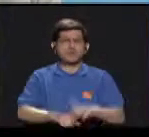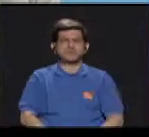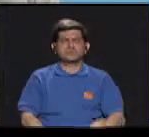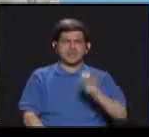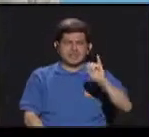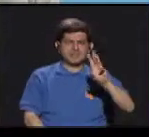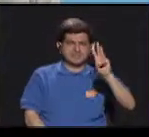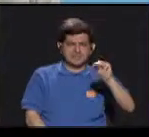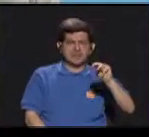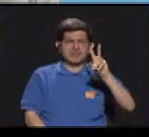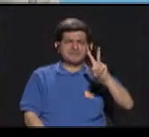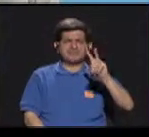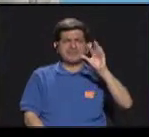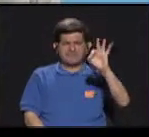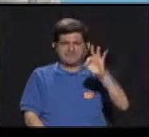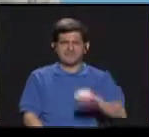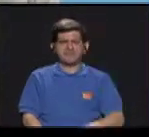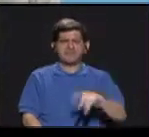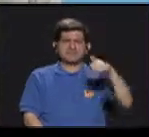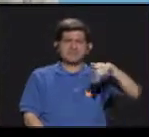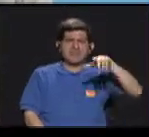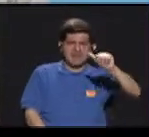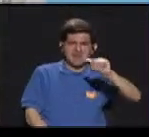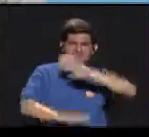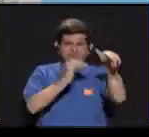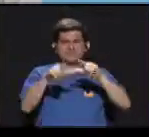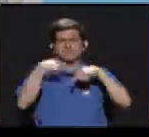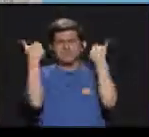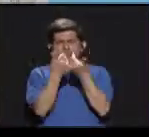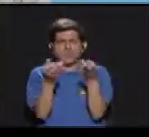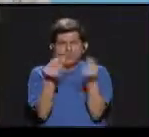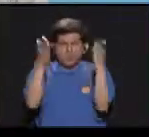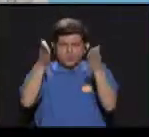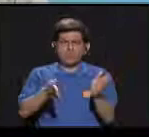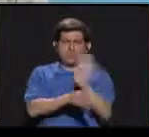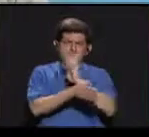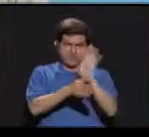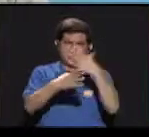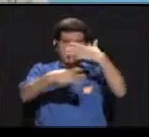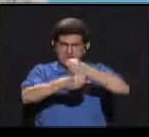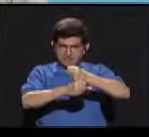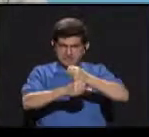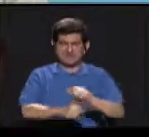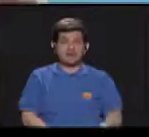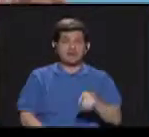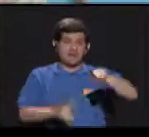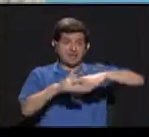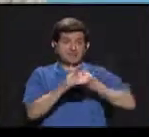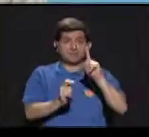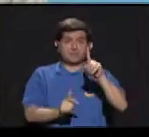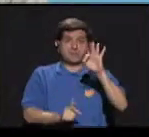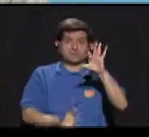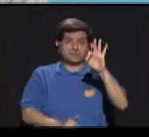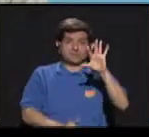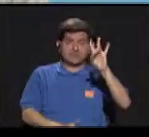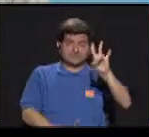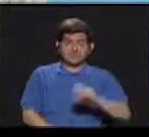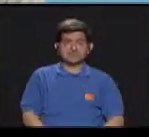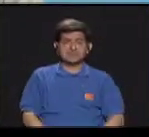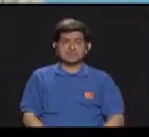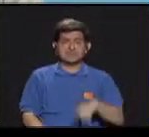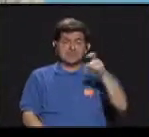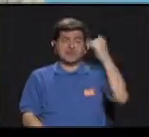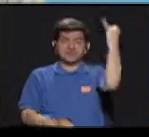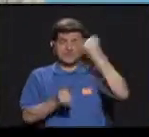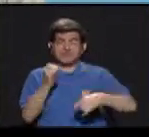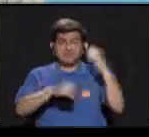Isabel Martínez, de Vicente Ferraz, de Peter Avilés, de todo el grupo de producción de esta película, que empezó en 1997 y se